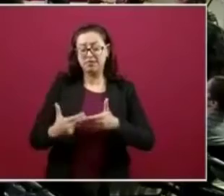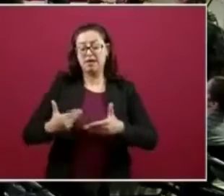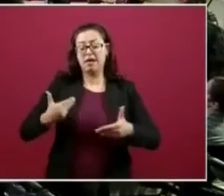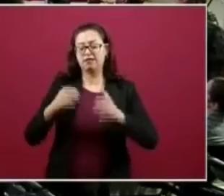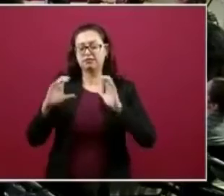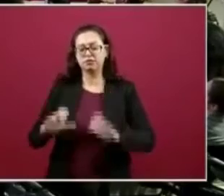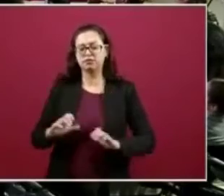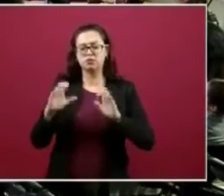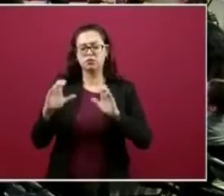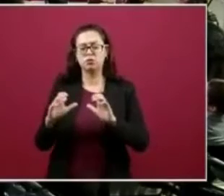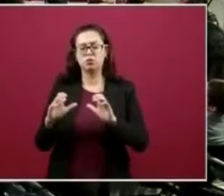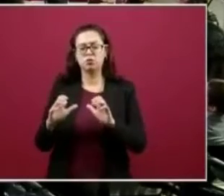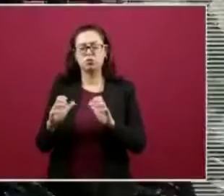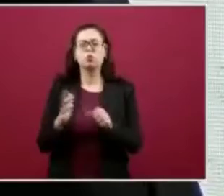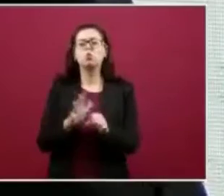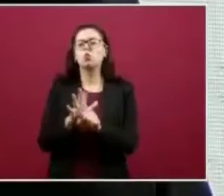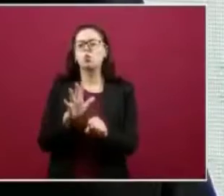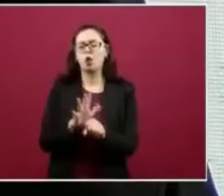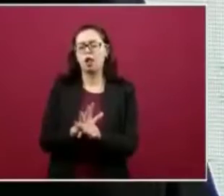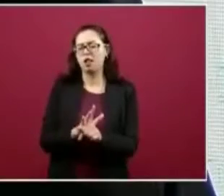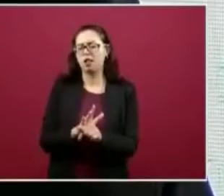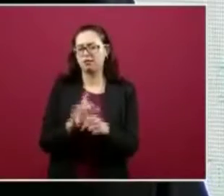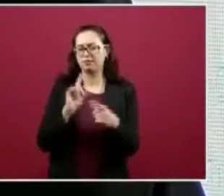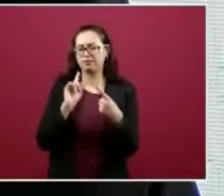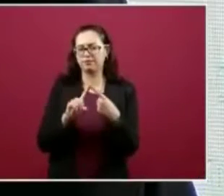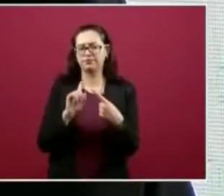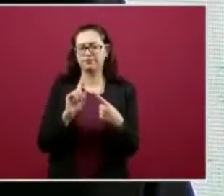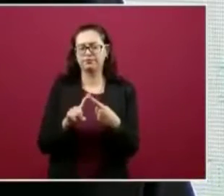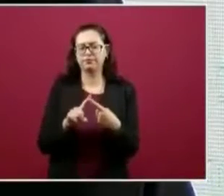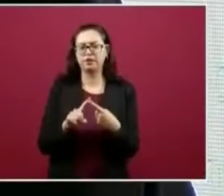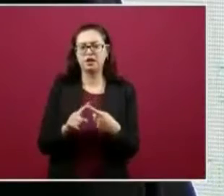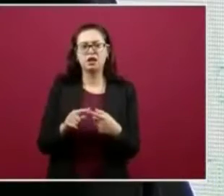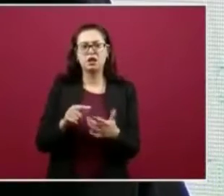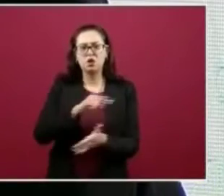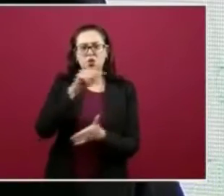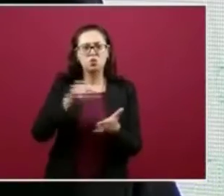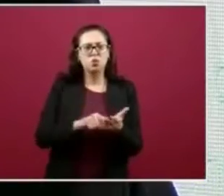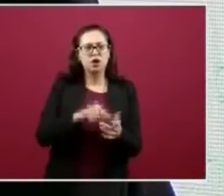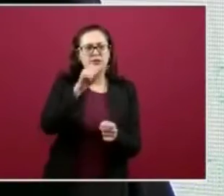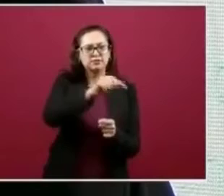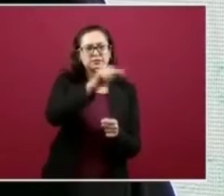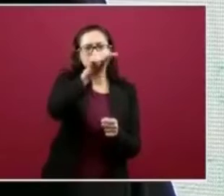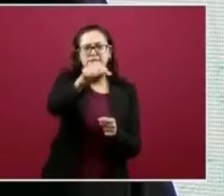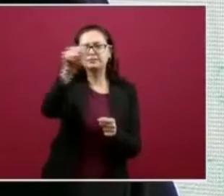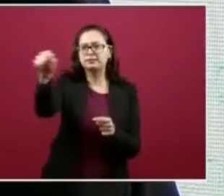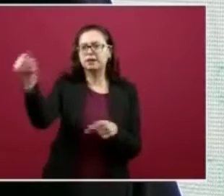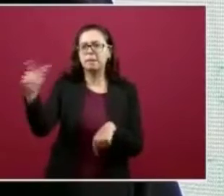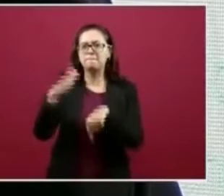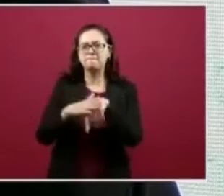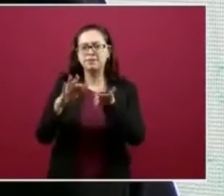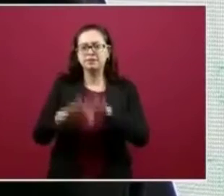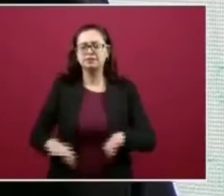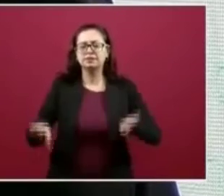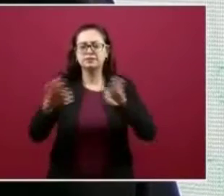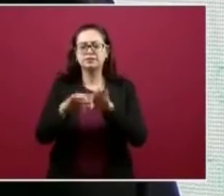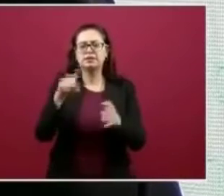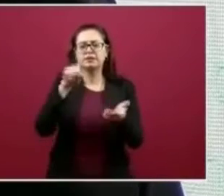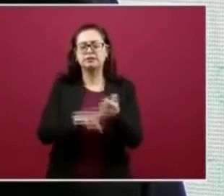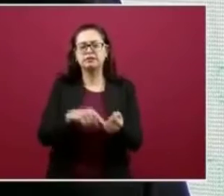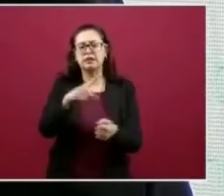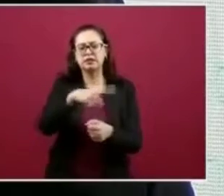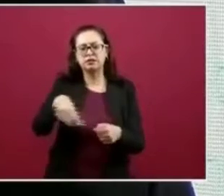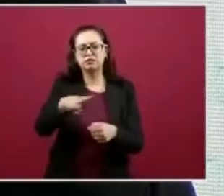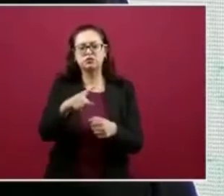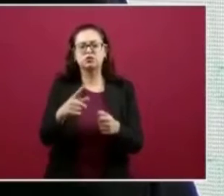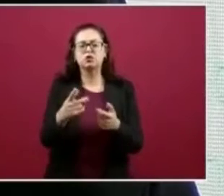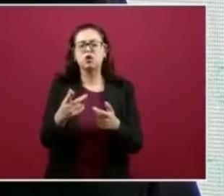acciones coordinadas. Una primera son acciones coordinadas en zonas prioritarias a través de las coordinaciones estatales para la construcción de